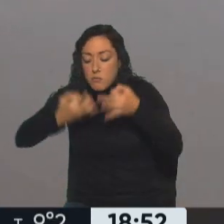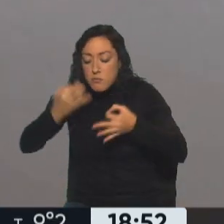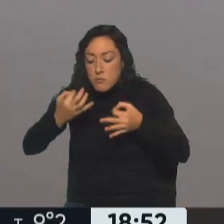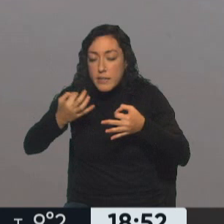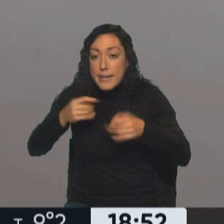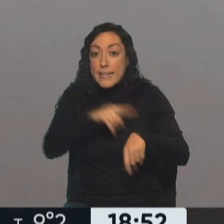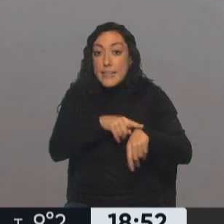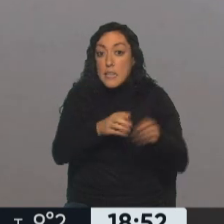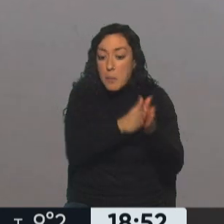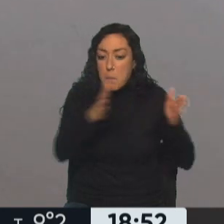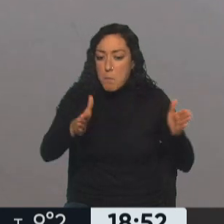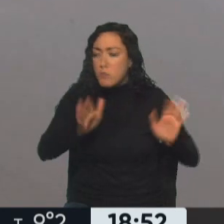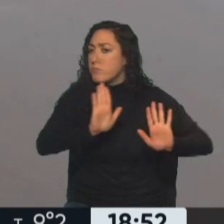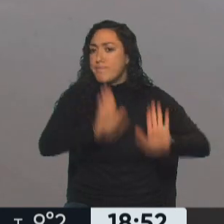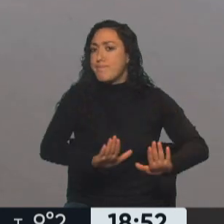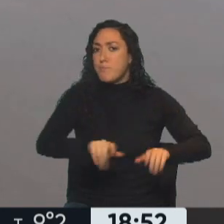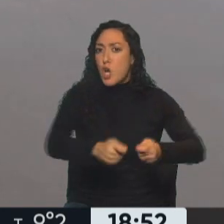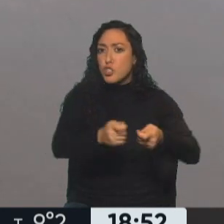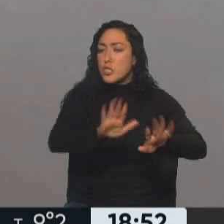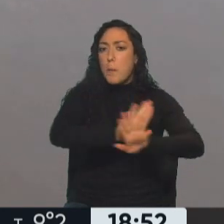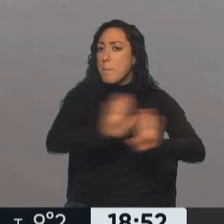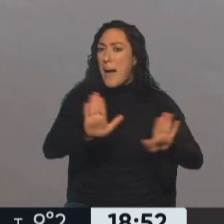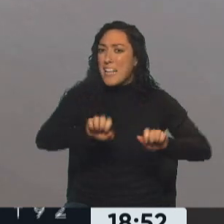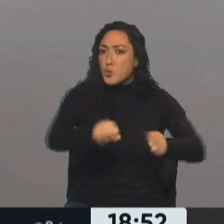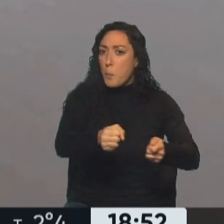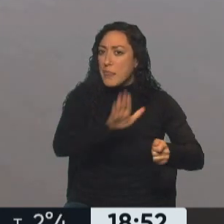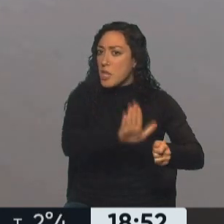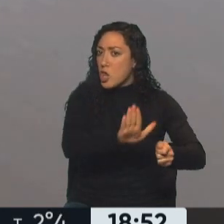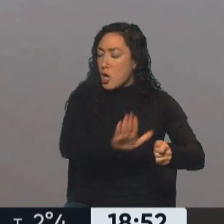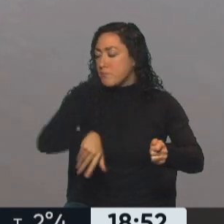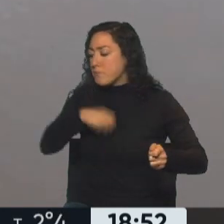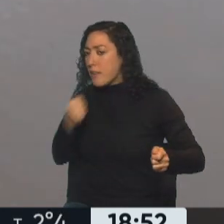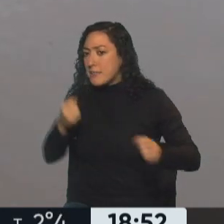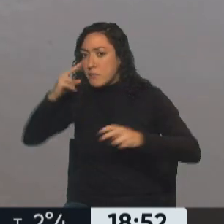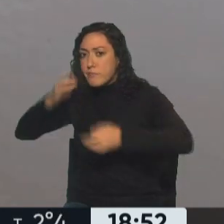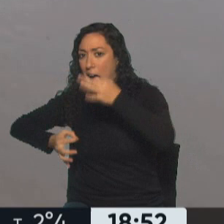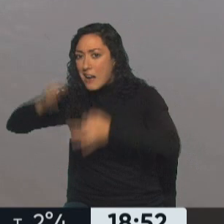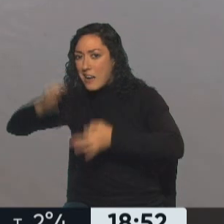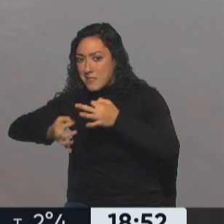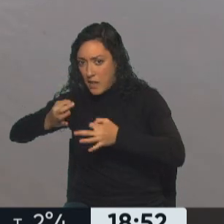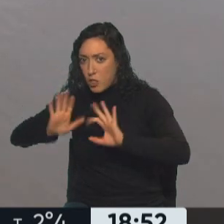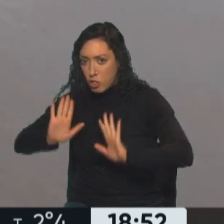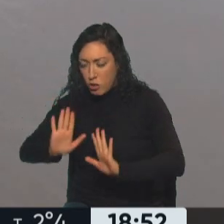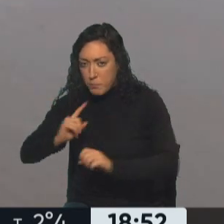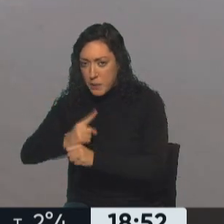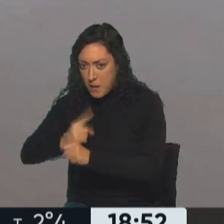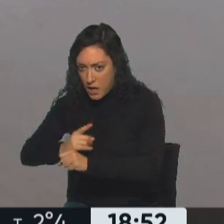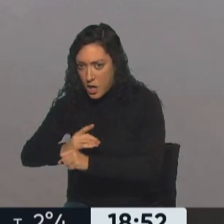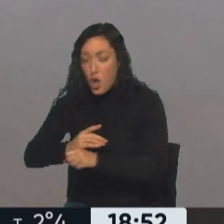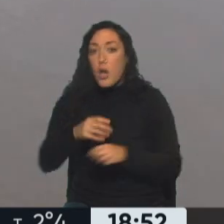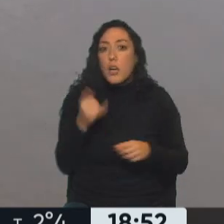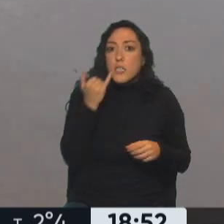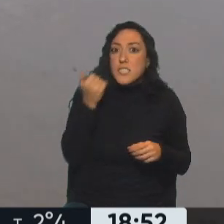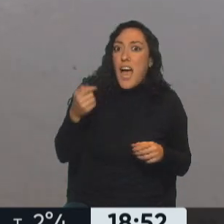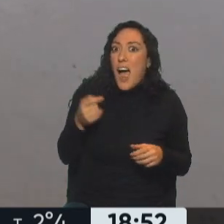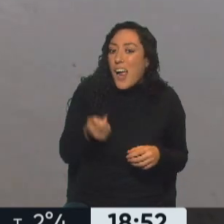entretanto paralizó todo el proceso del concurso de acreedores de Vicentín, que se encaminaba a